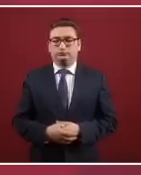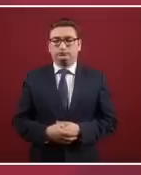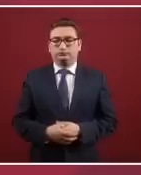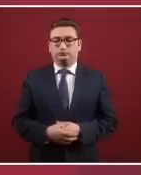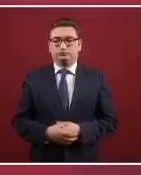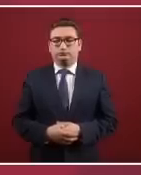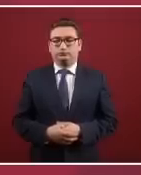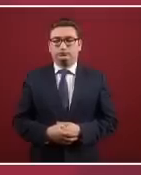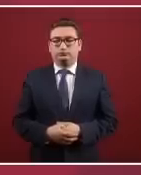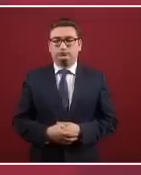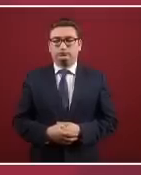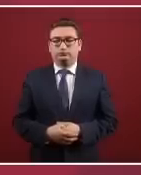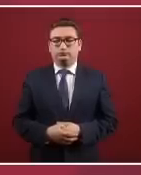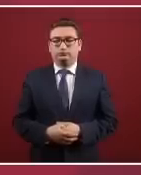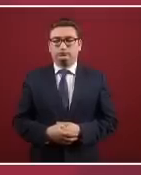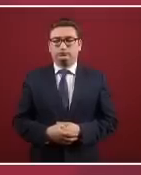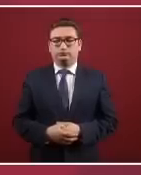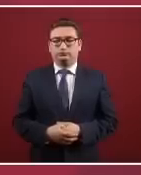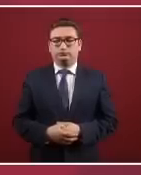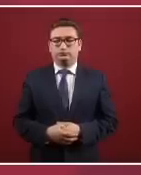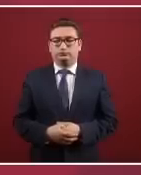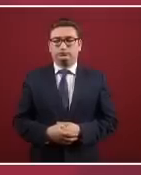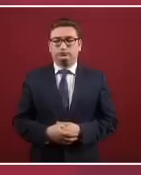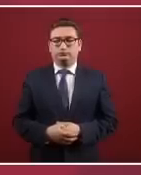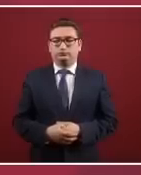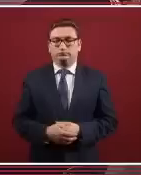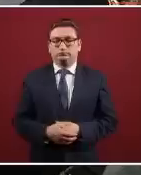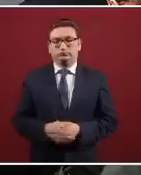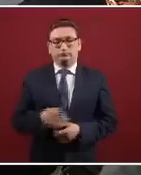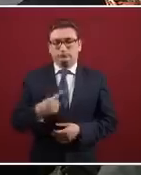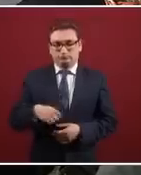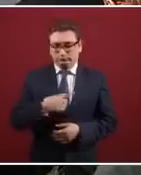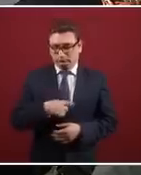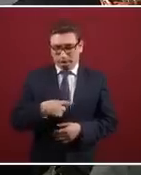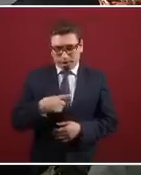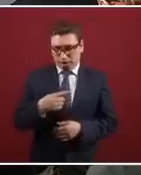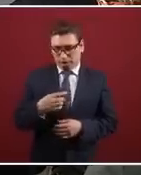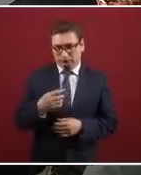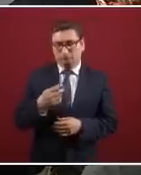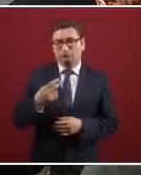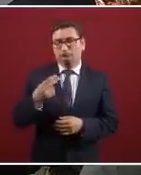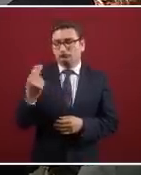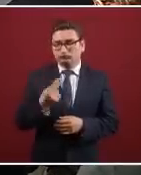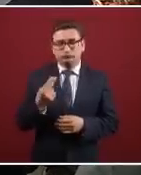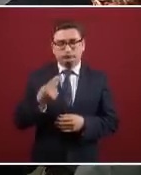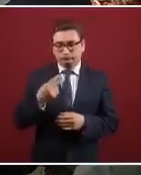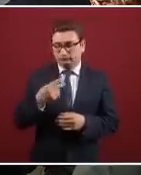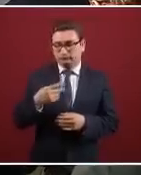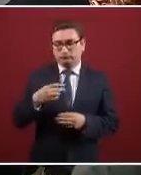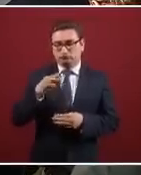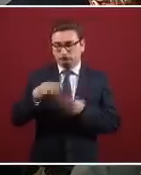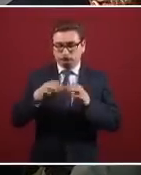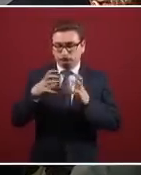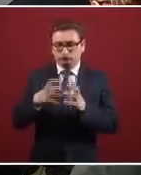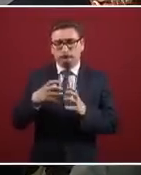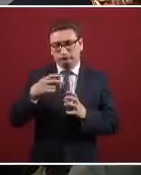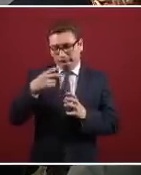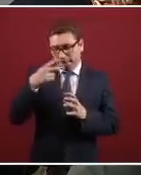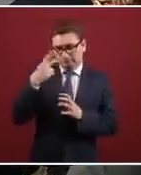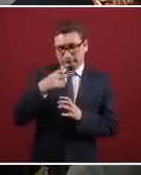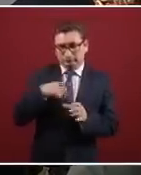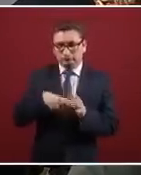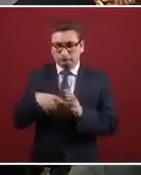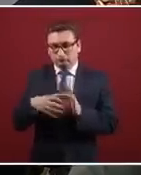convertirnos en parte de la aldea global. ¿Se acuerdan de eso, no? De ese